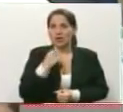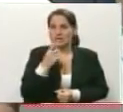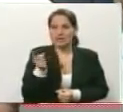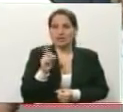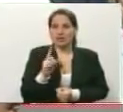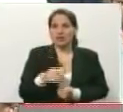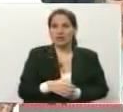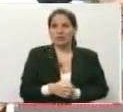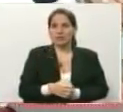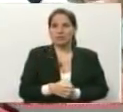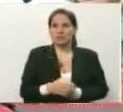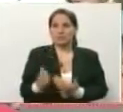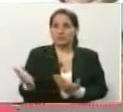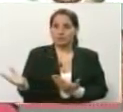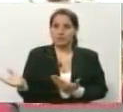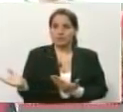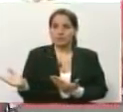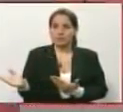Numeral Tron.